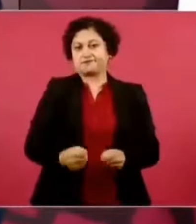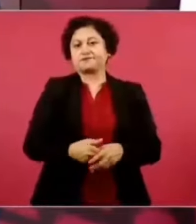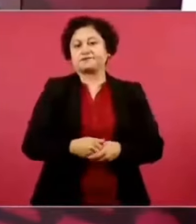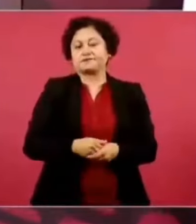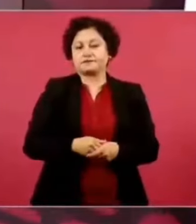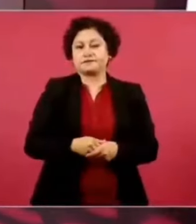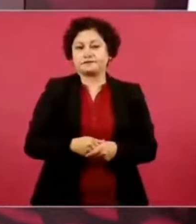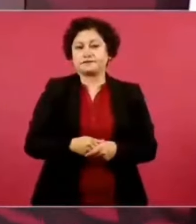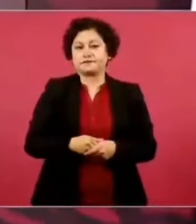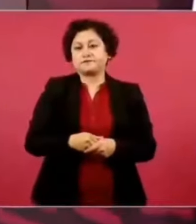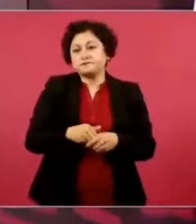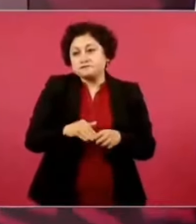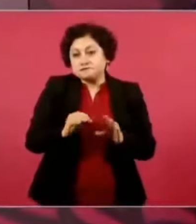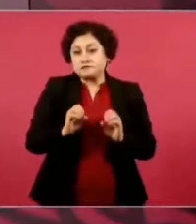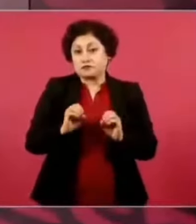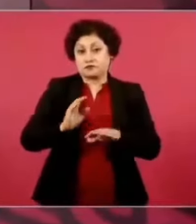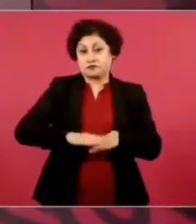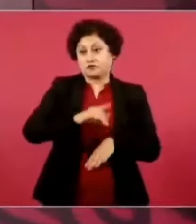hasta más.